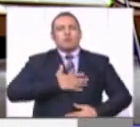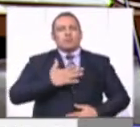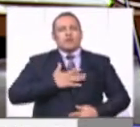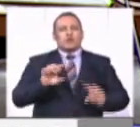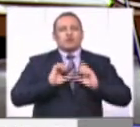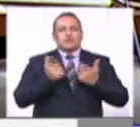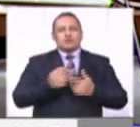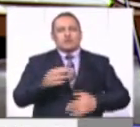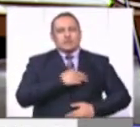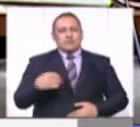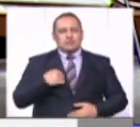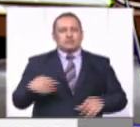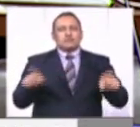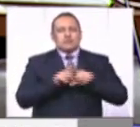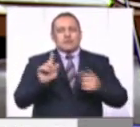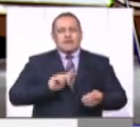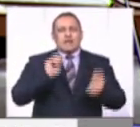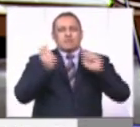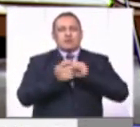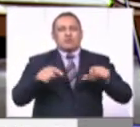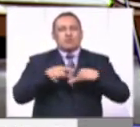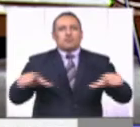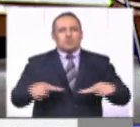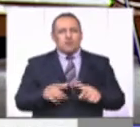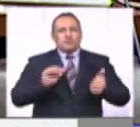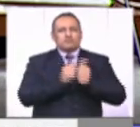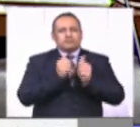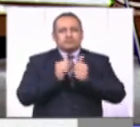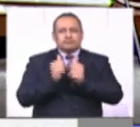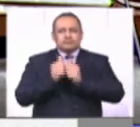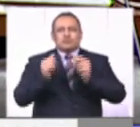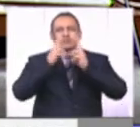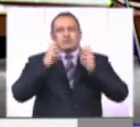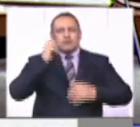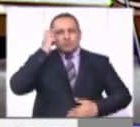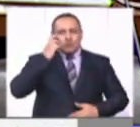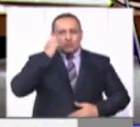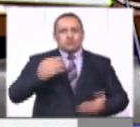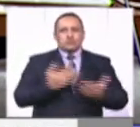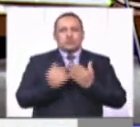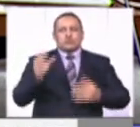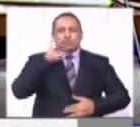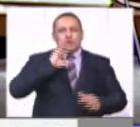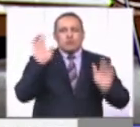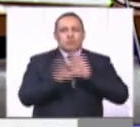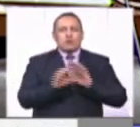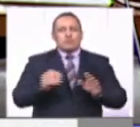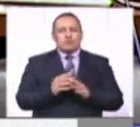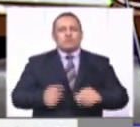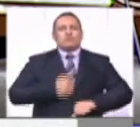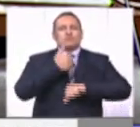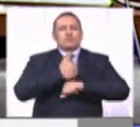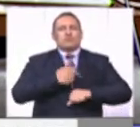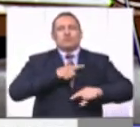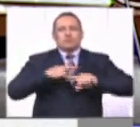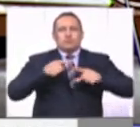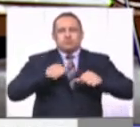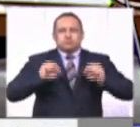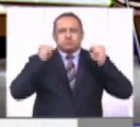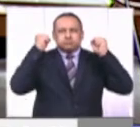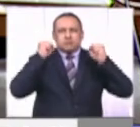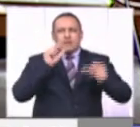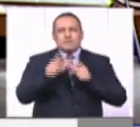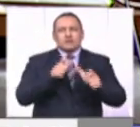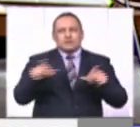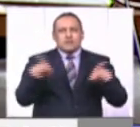Consejo de ministros llegando a convertirse en espacio de articulación de arenga política donde se buscó solivar soliviantar a las poblaciones más